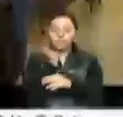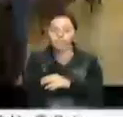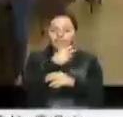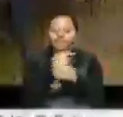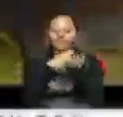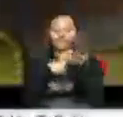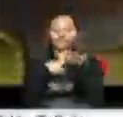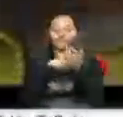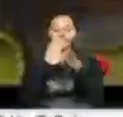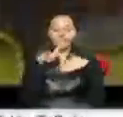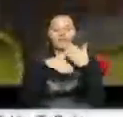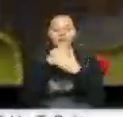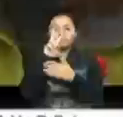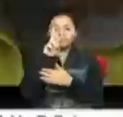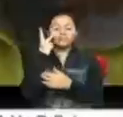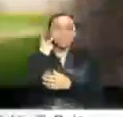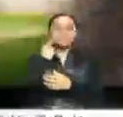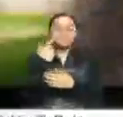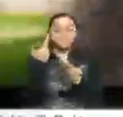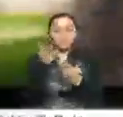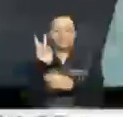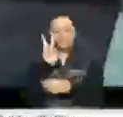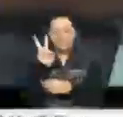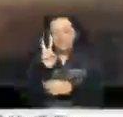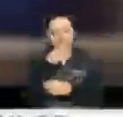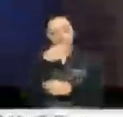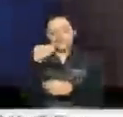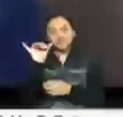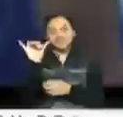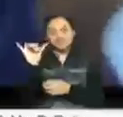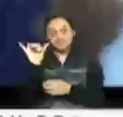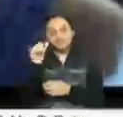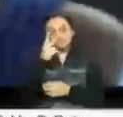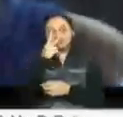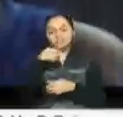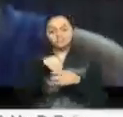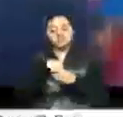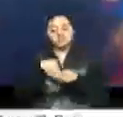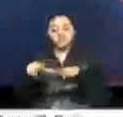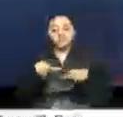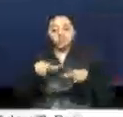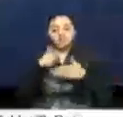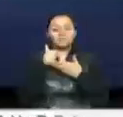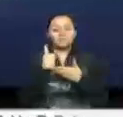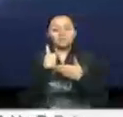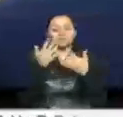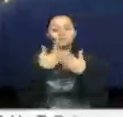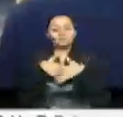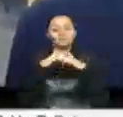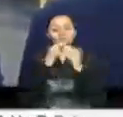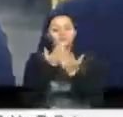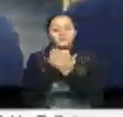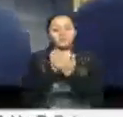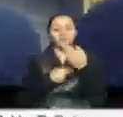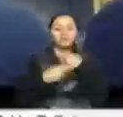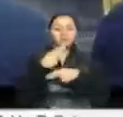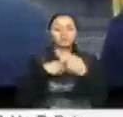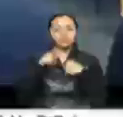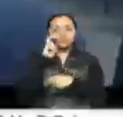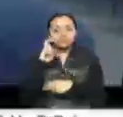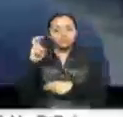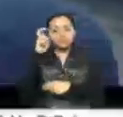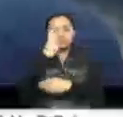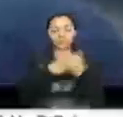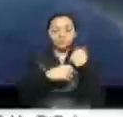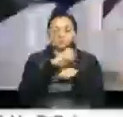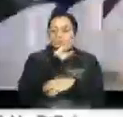lleva a cabo durante dos días, viernes y sábado, las localidades se benefician de una reactivación del comercio, el turismo, el hospedaje,